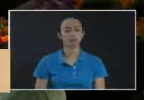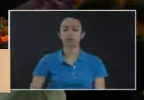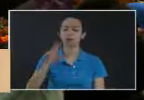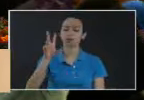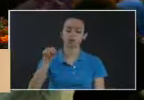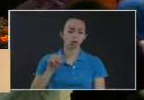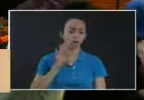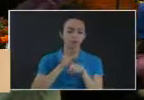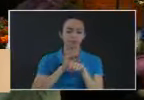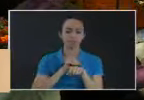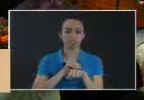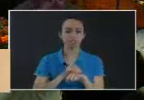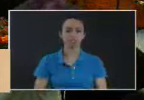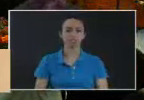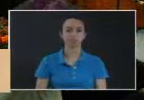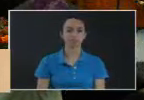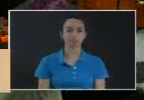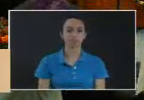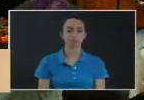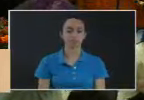No lo permitas.